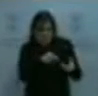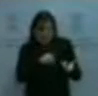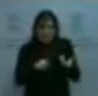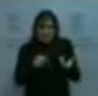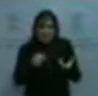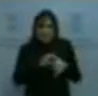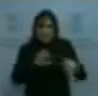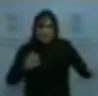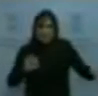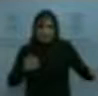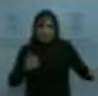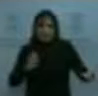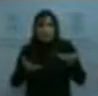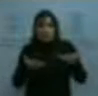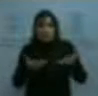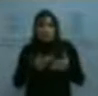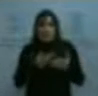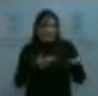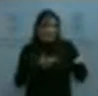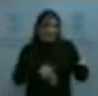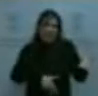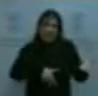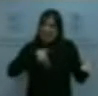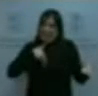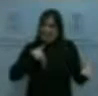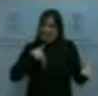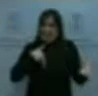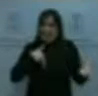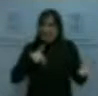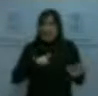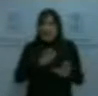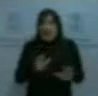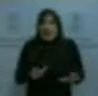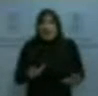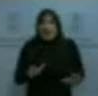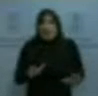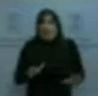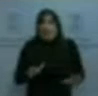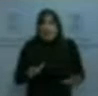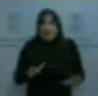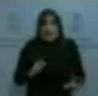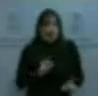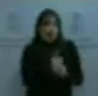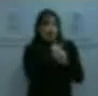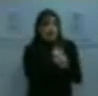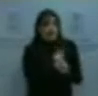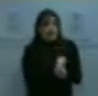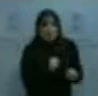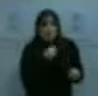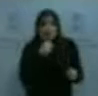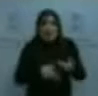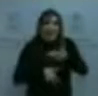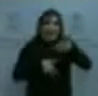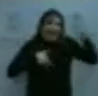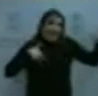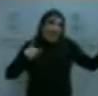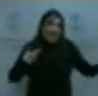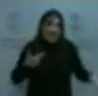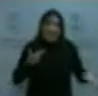genérica, si me lo permite, que es prácticamente imposible oponerse a la misma, pero creo que la materia daba para haber